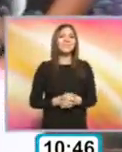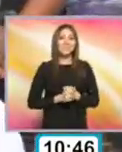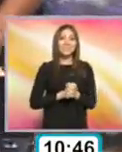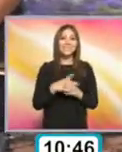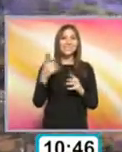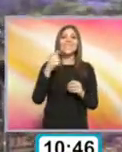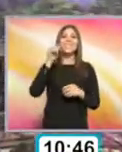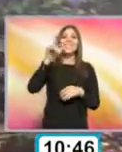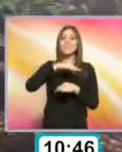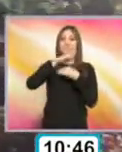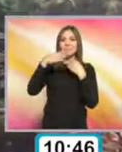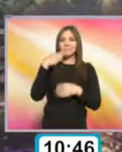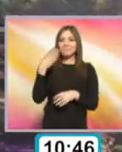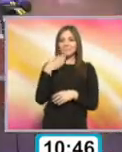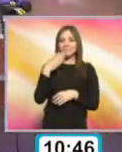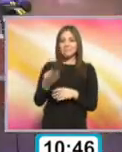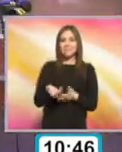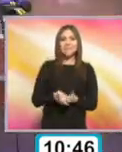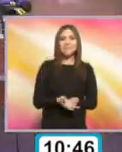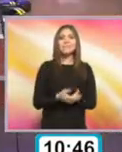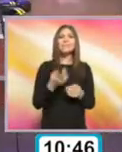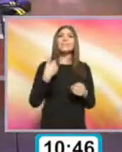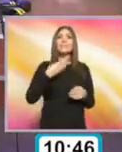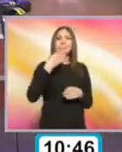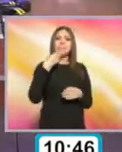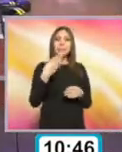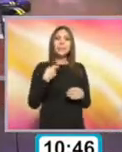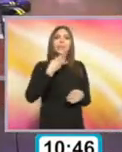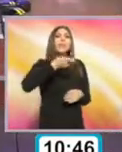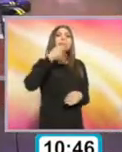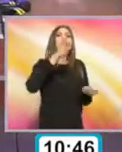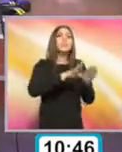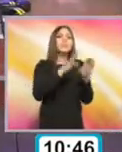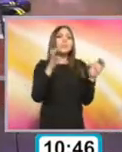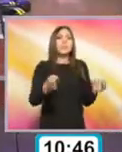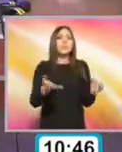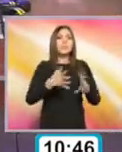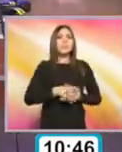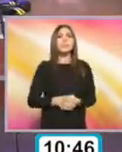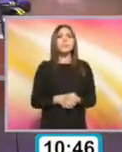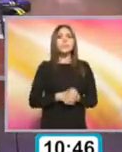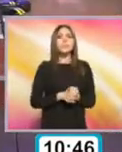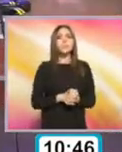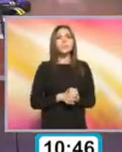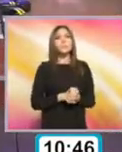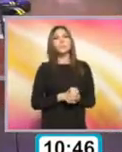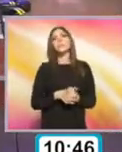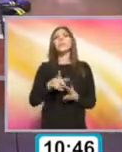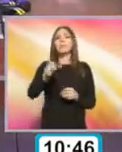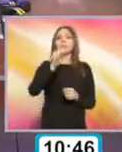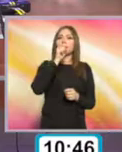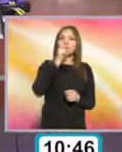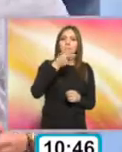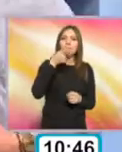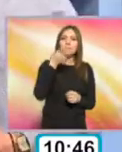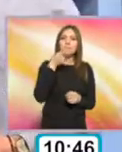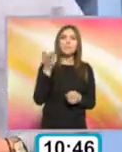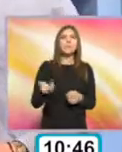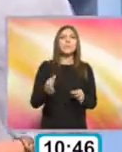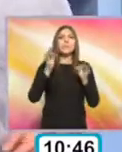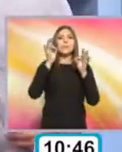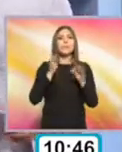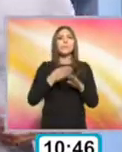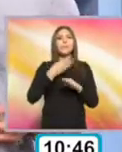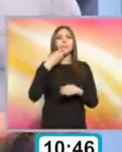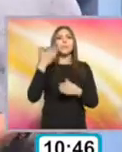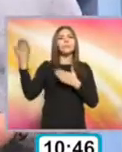¿Todo bien? ¿Todo bien? Pues yo les pregunto cómo están. Nosotros A ver, bien. acá en el micrófono. ¿Aquí hablo? Ajá. Ah, muy bien. Estamos perfectos.